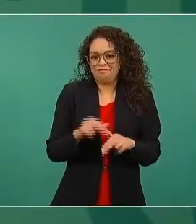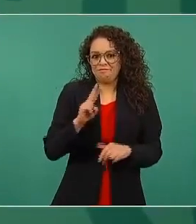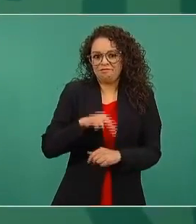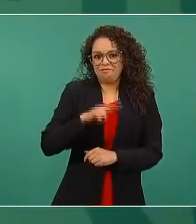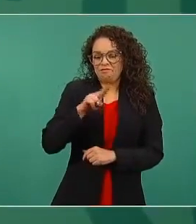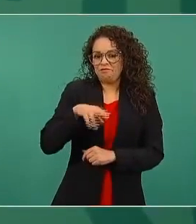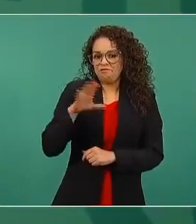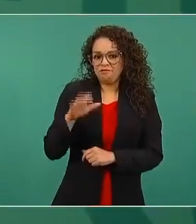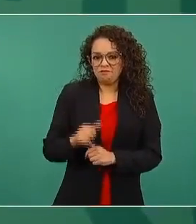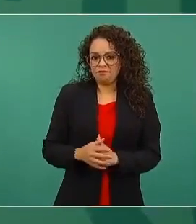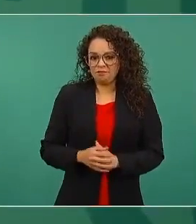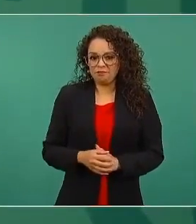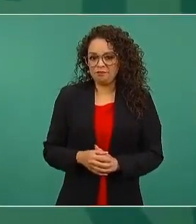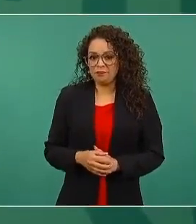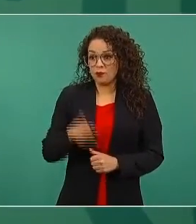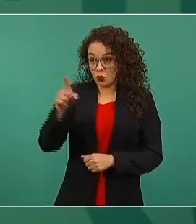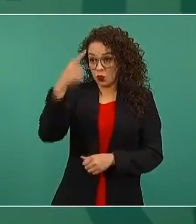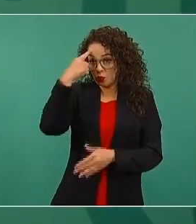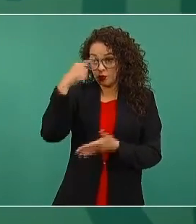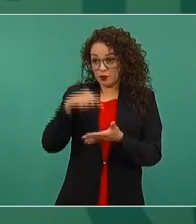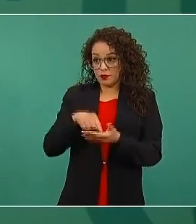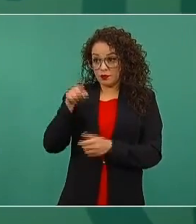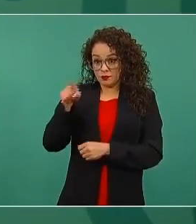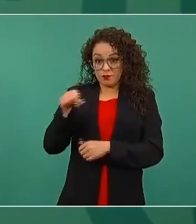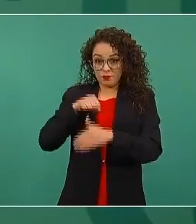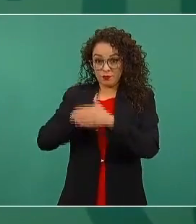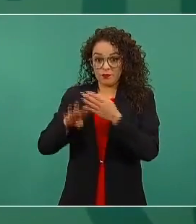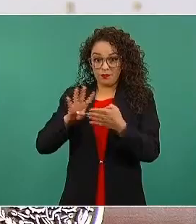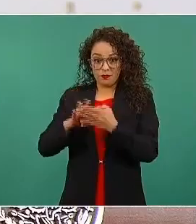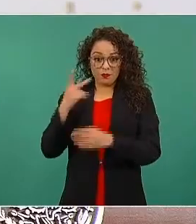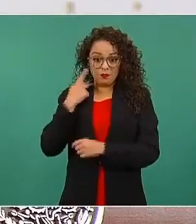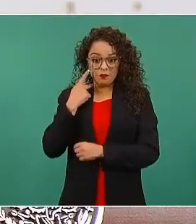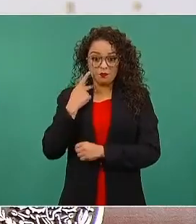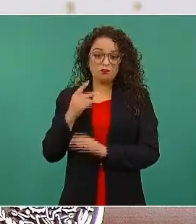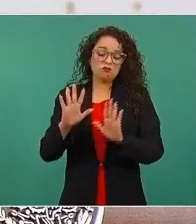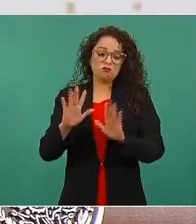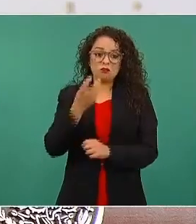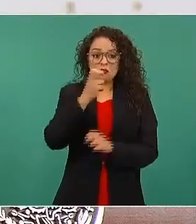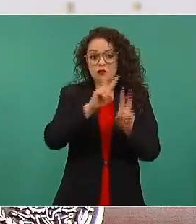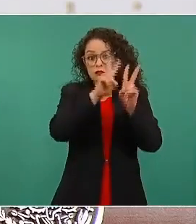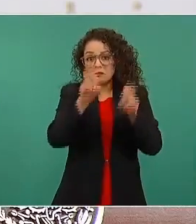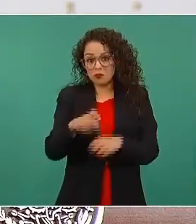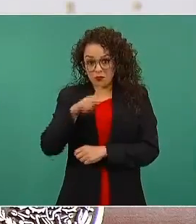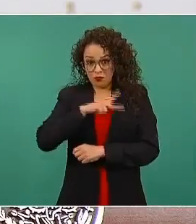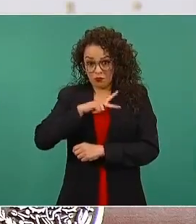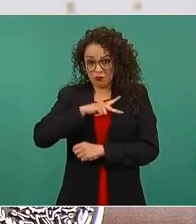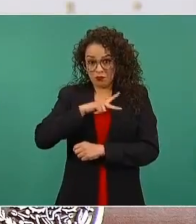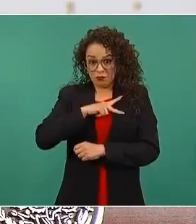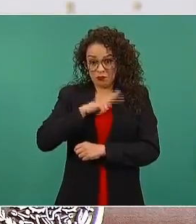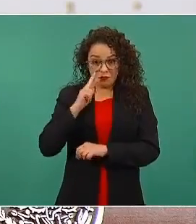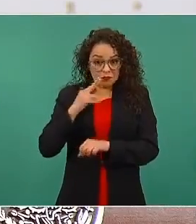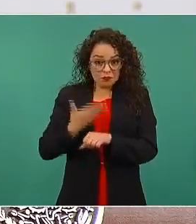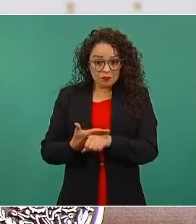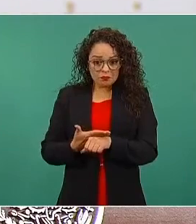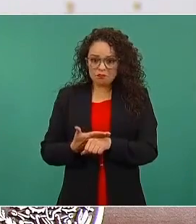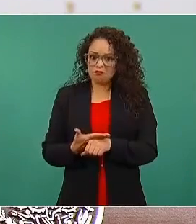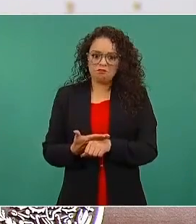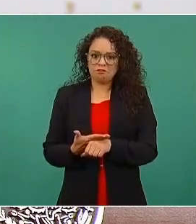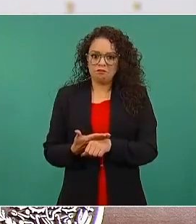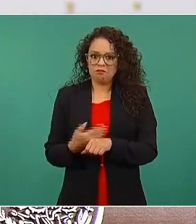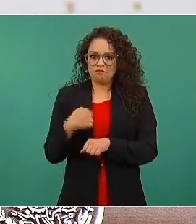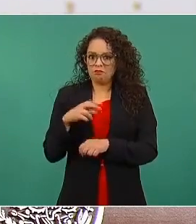un asunto de mi competencia. Okay. Bueno, es que hay, ahora